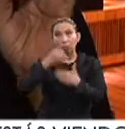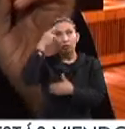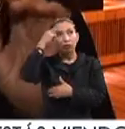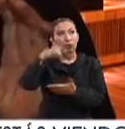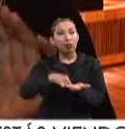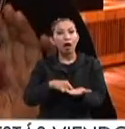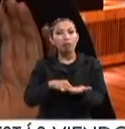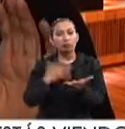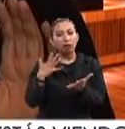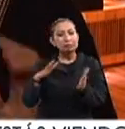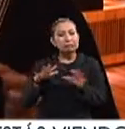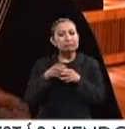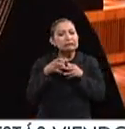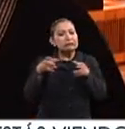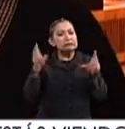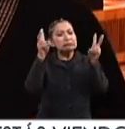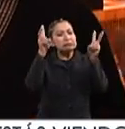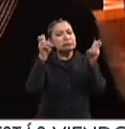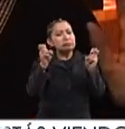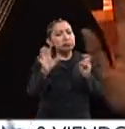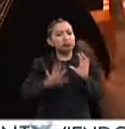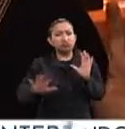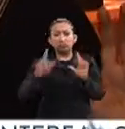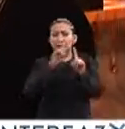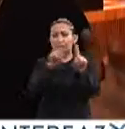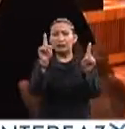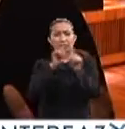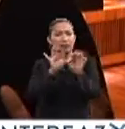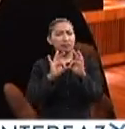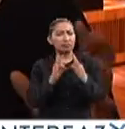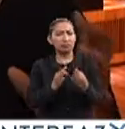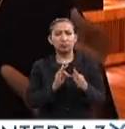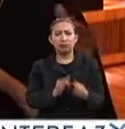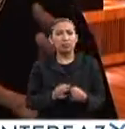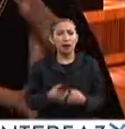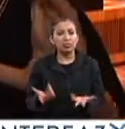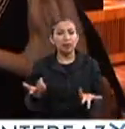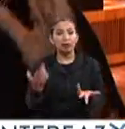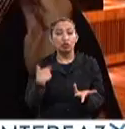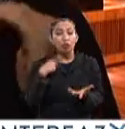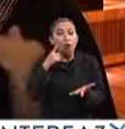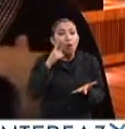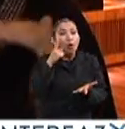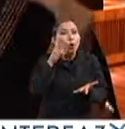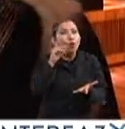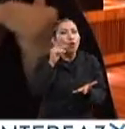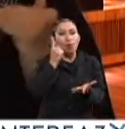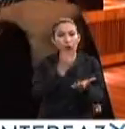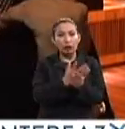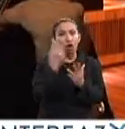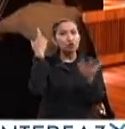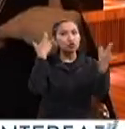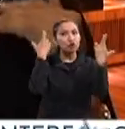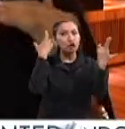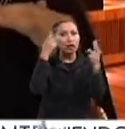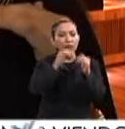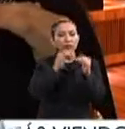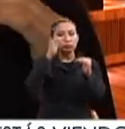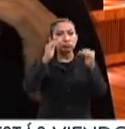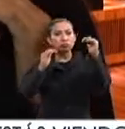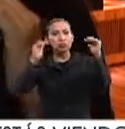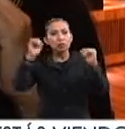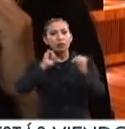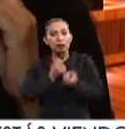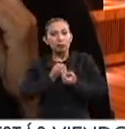que abarca una amplia gama de no solo de sonidos, sino